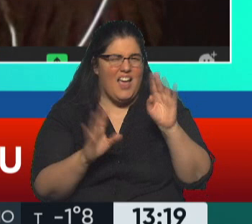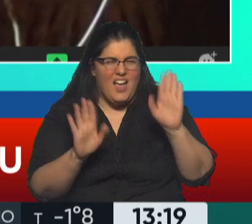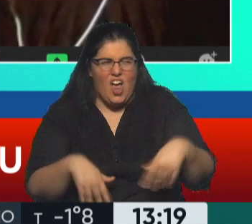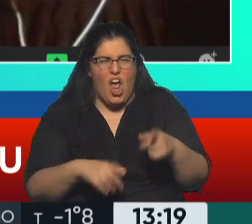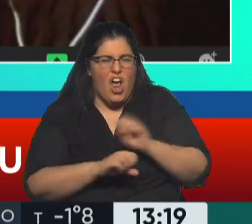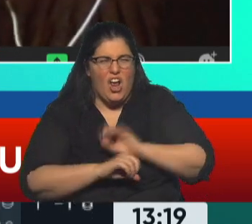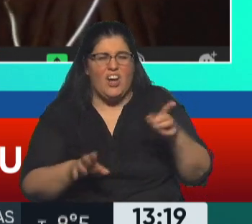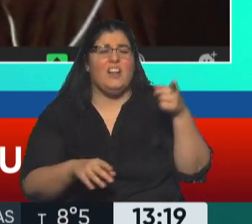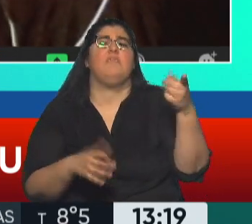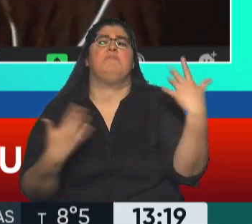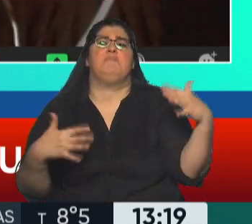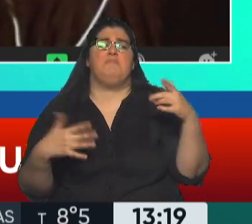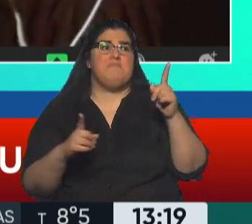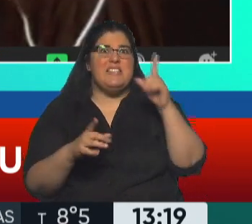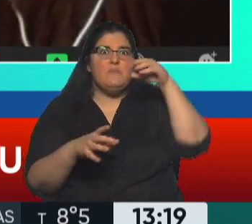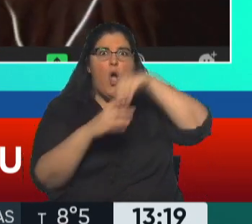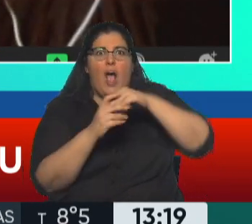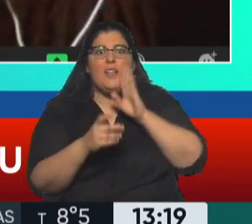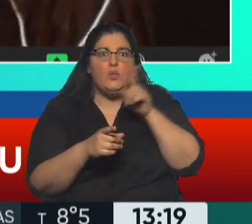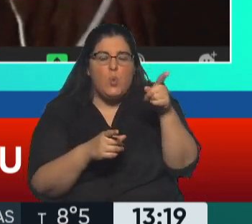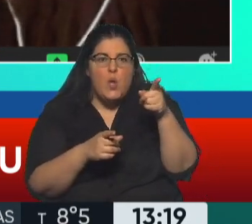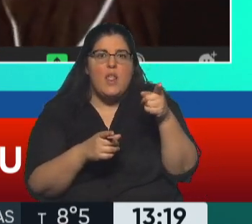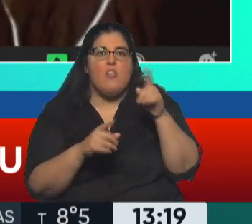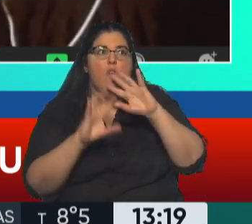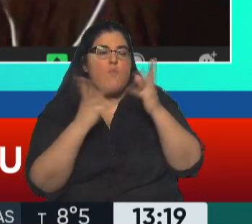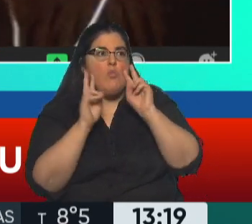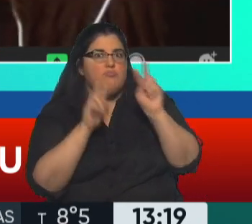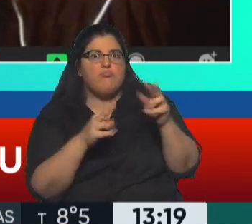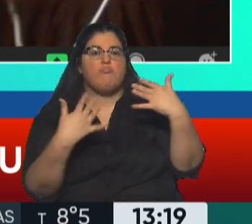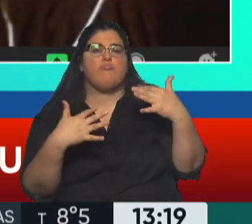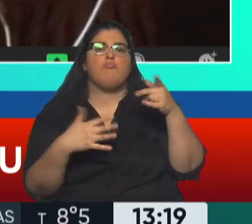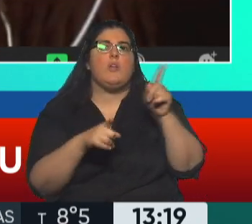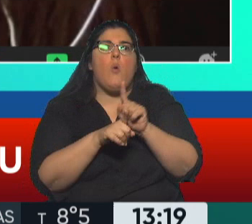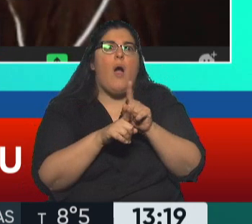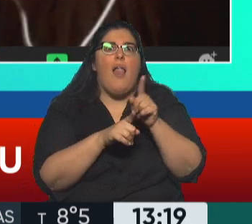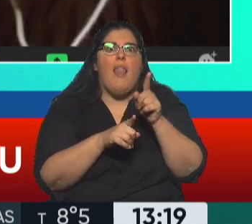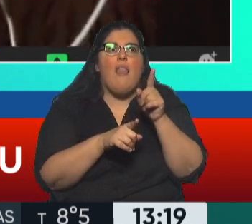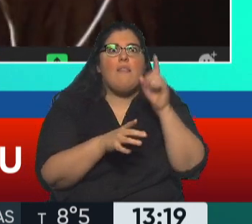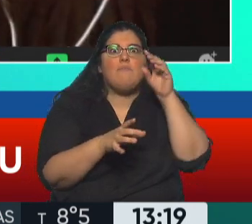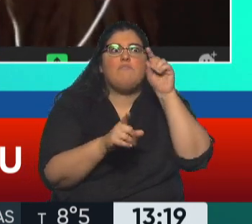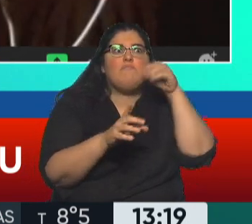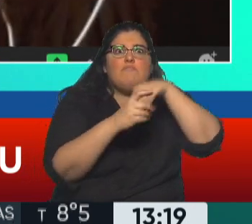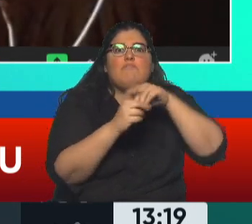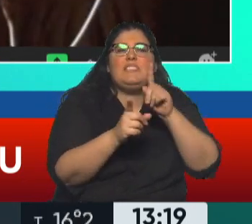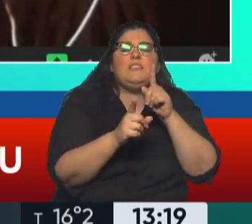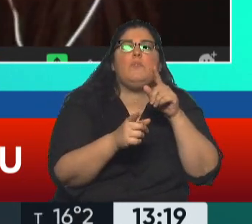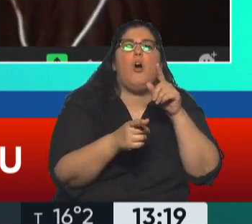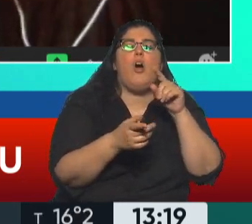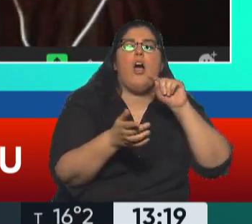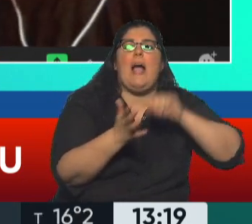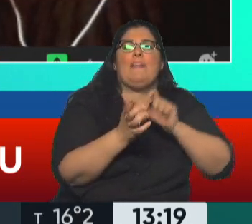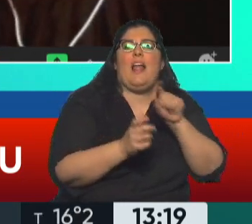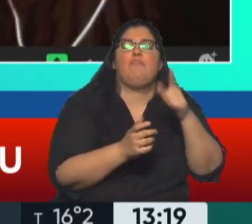en su propio territorio, y encima en la capital económica, cultural del país,